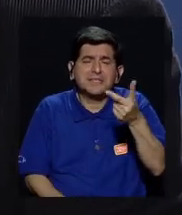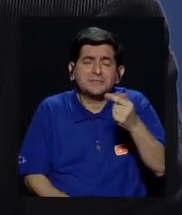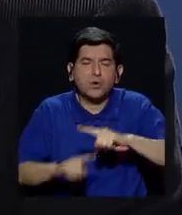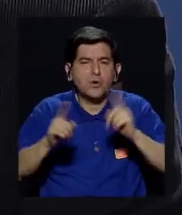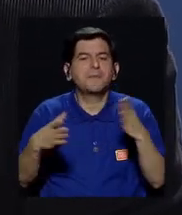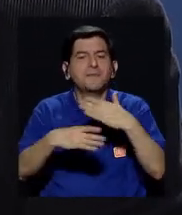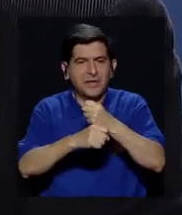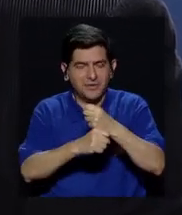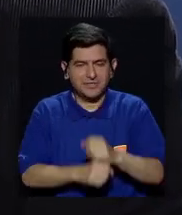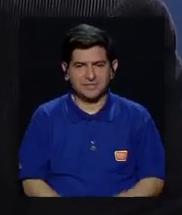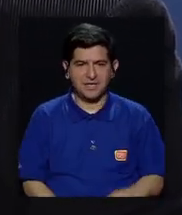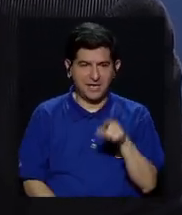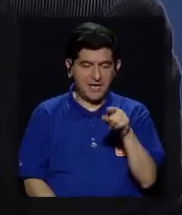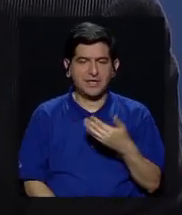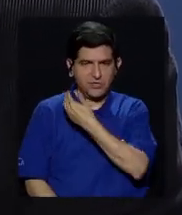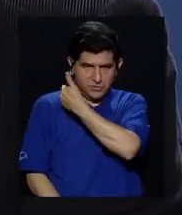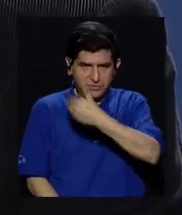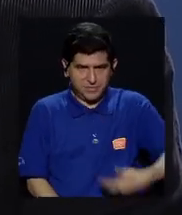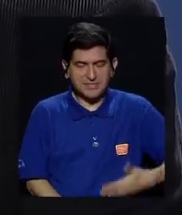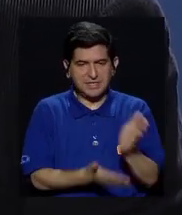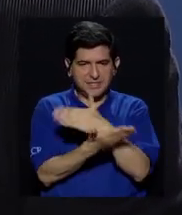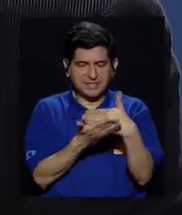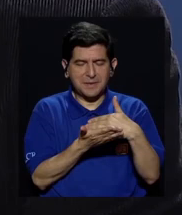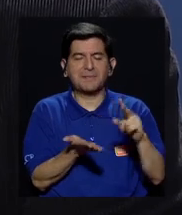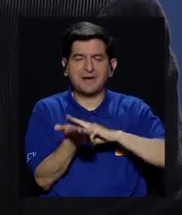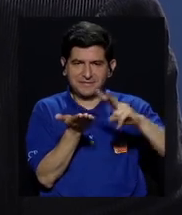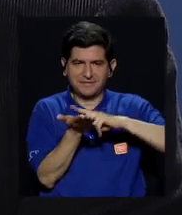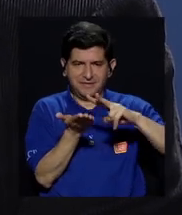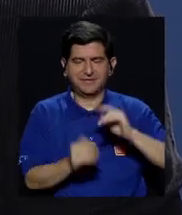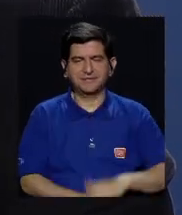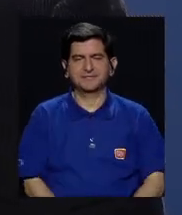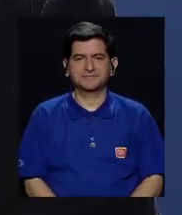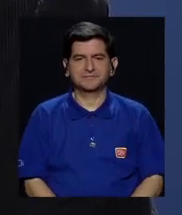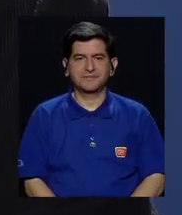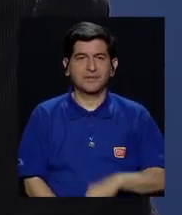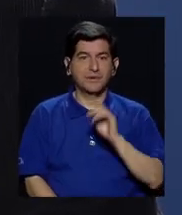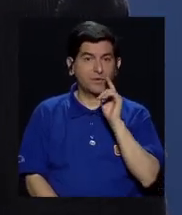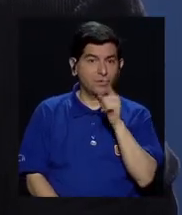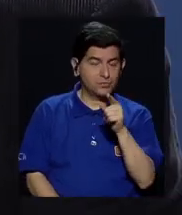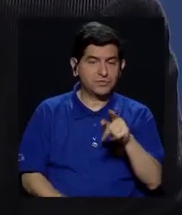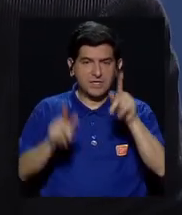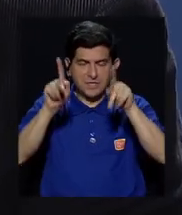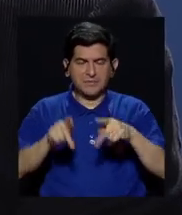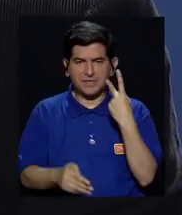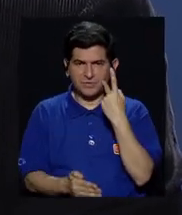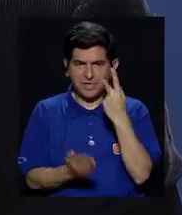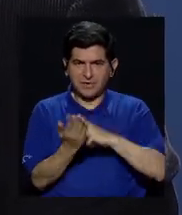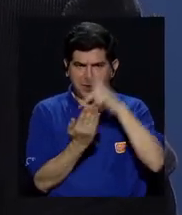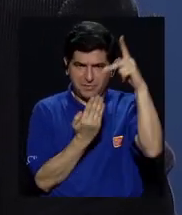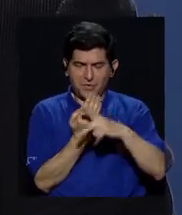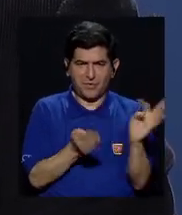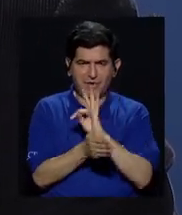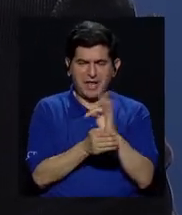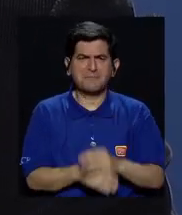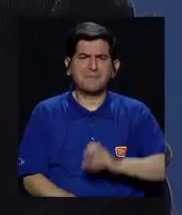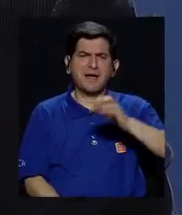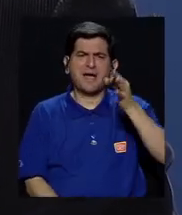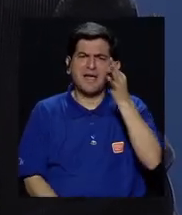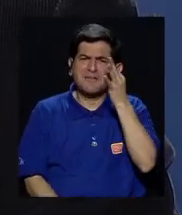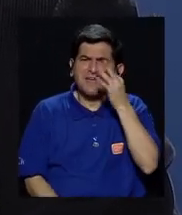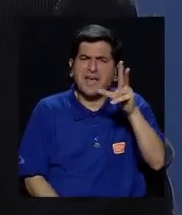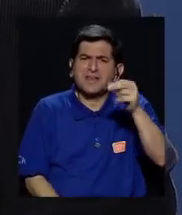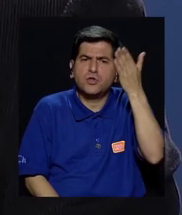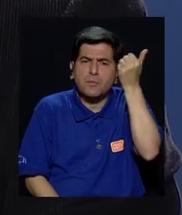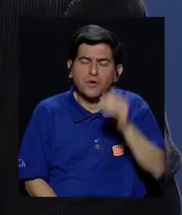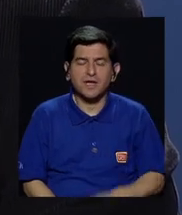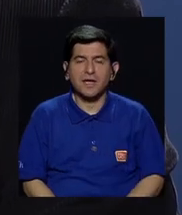porque llegaron a ser presidentes y son parte liberación nacional usted y el intendente me diría y porque josé maría figueres no